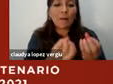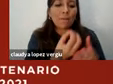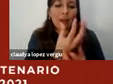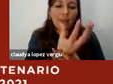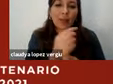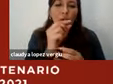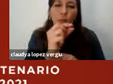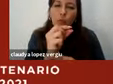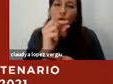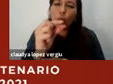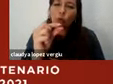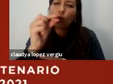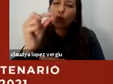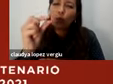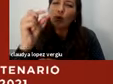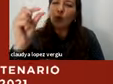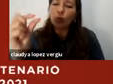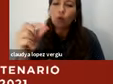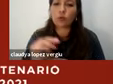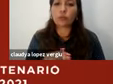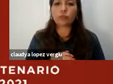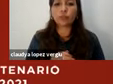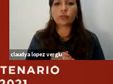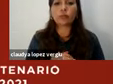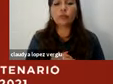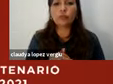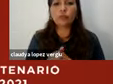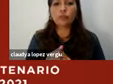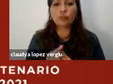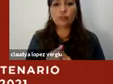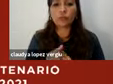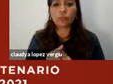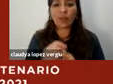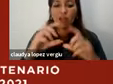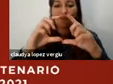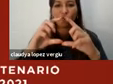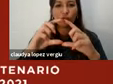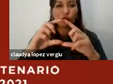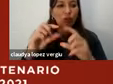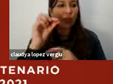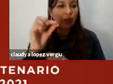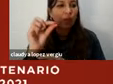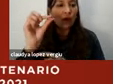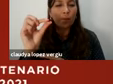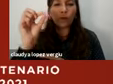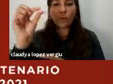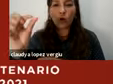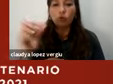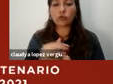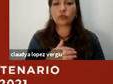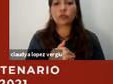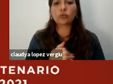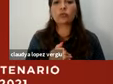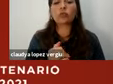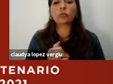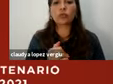a implementar lo que es de jengibre y de clahuasca acerca de la infusión que ya tenemos en nuestra